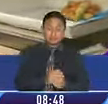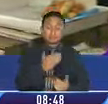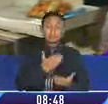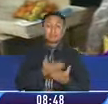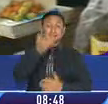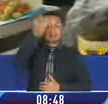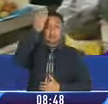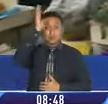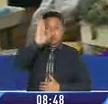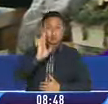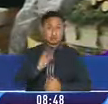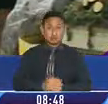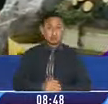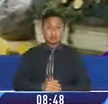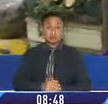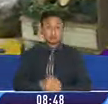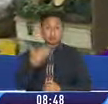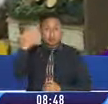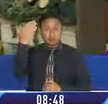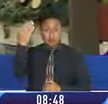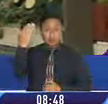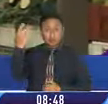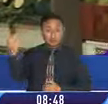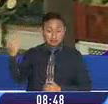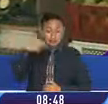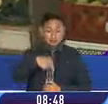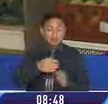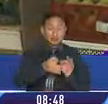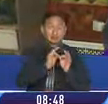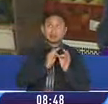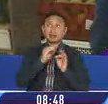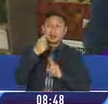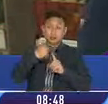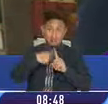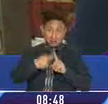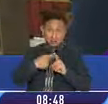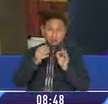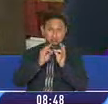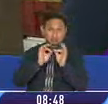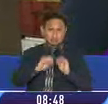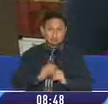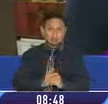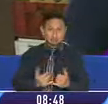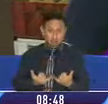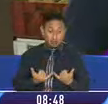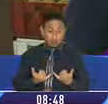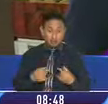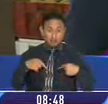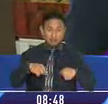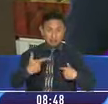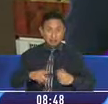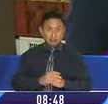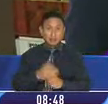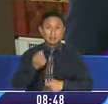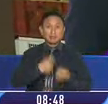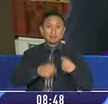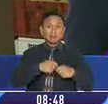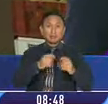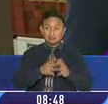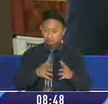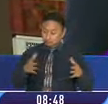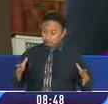y le agradecemos, señor alcalde, que dio remodelando el mercado, y ahorita estamos atendiendo más